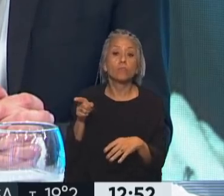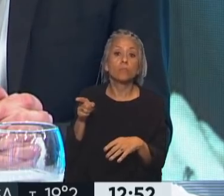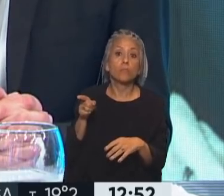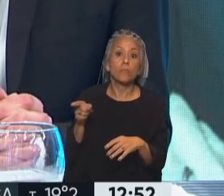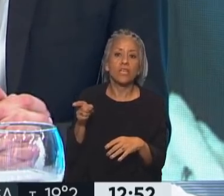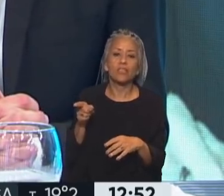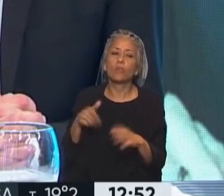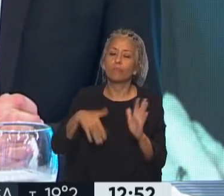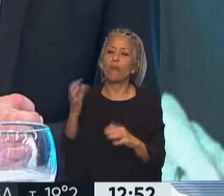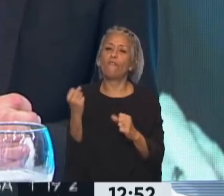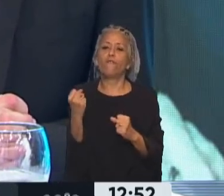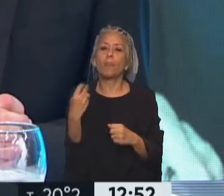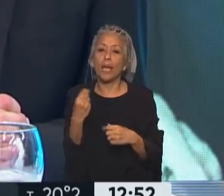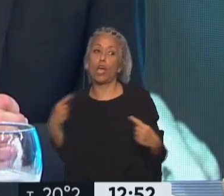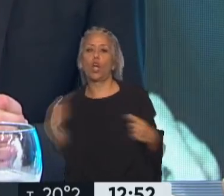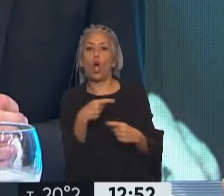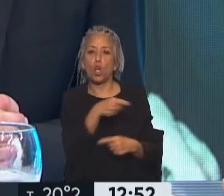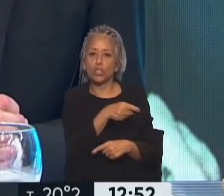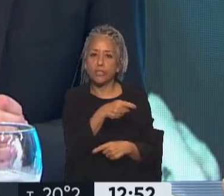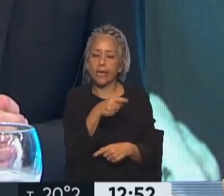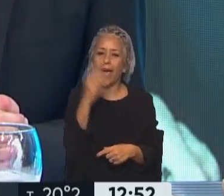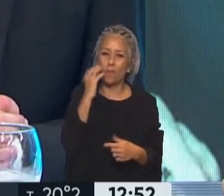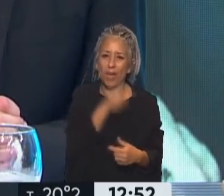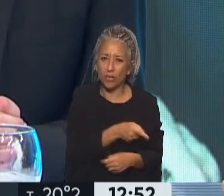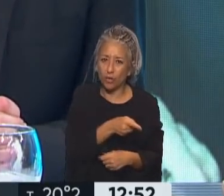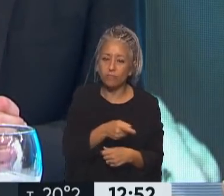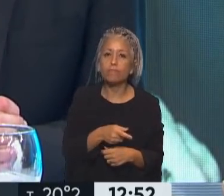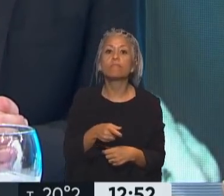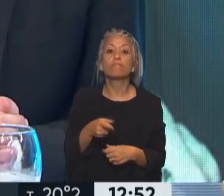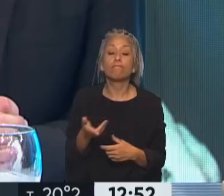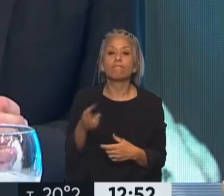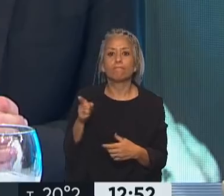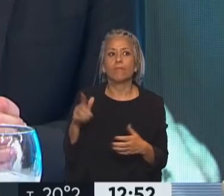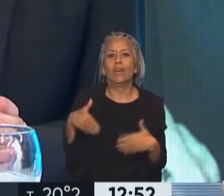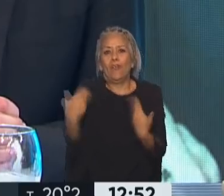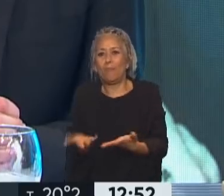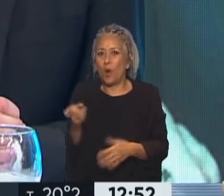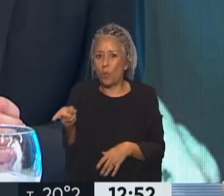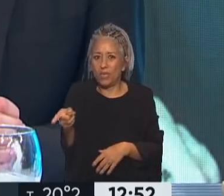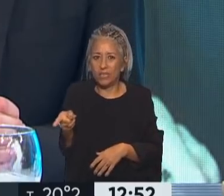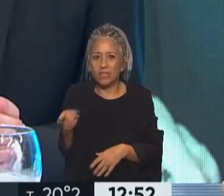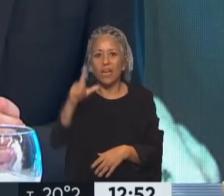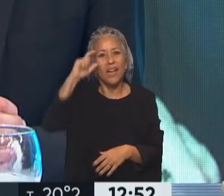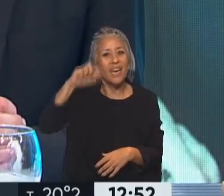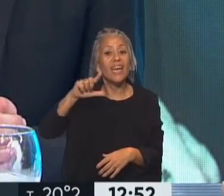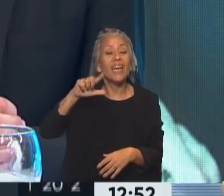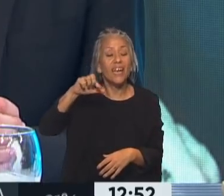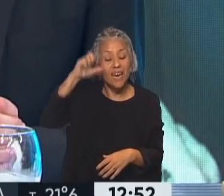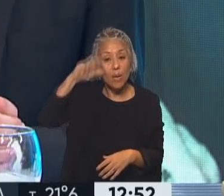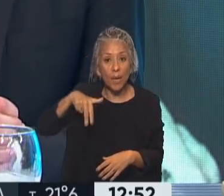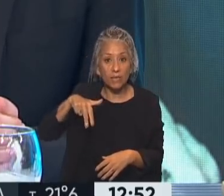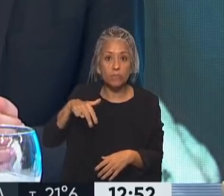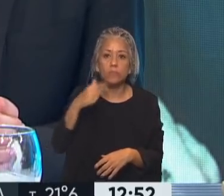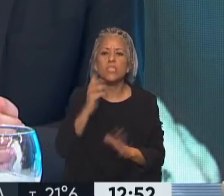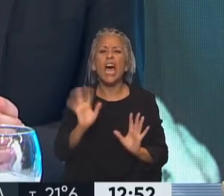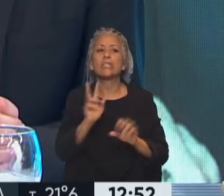al oficialismo, que sabemos que claramente eso es un beneficio, digamos, para el opositor. Me parece que ese corrimiento de Le Pen muy fuerte, de dejar la